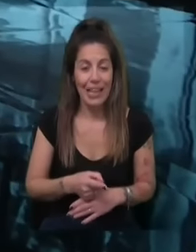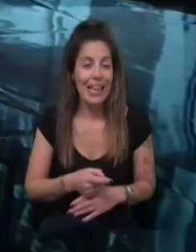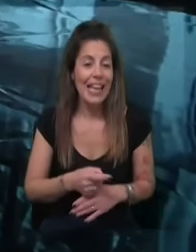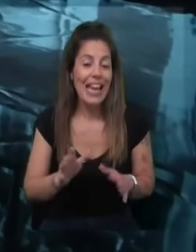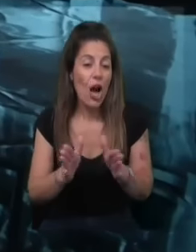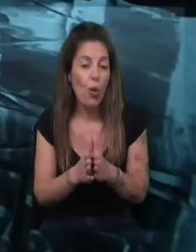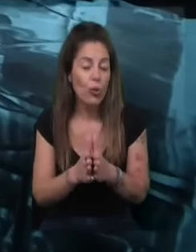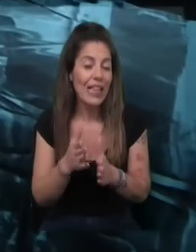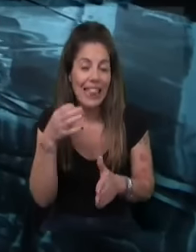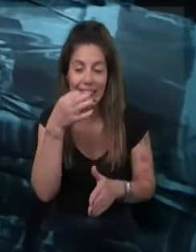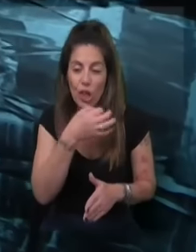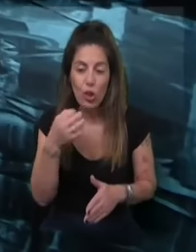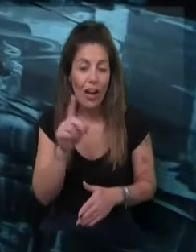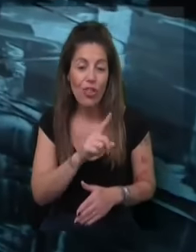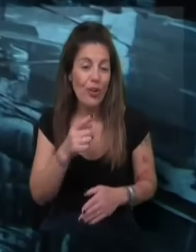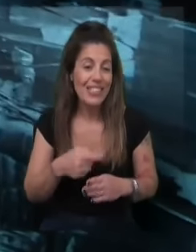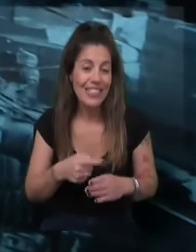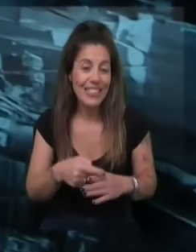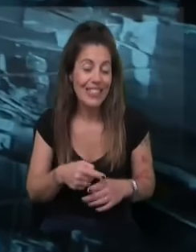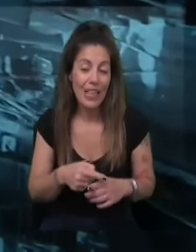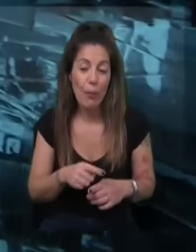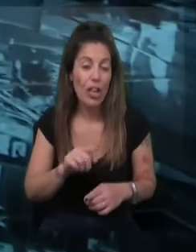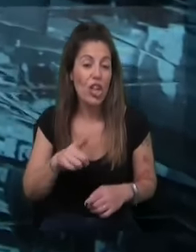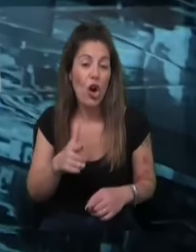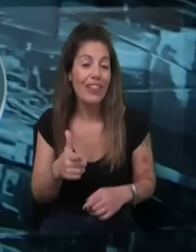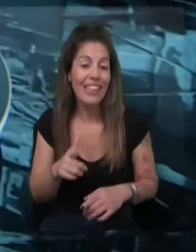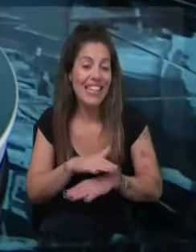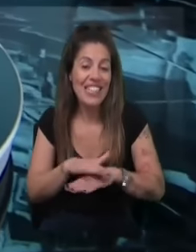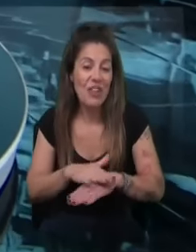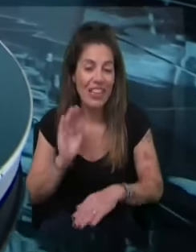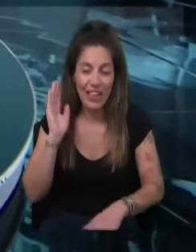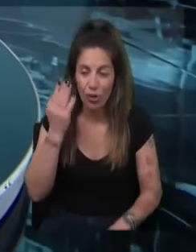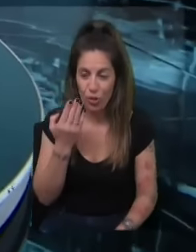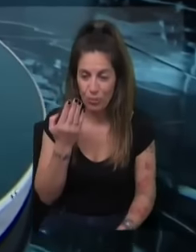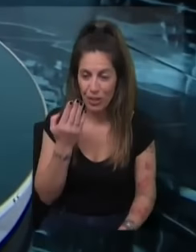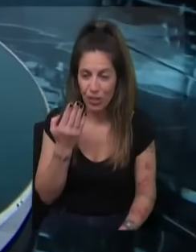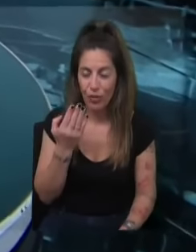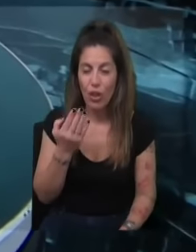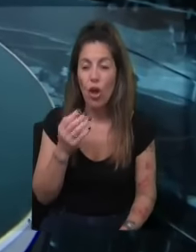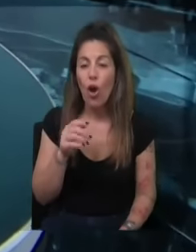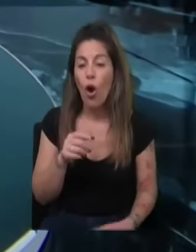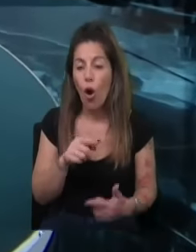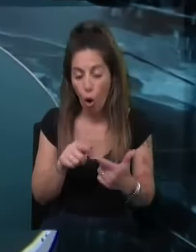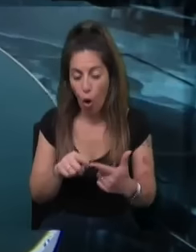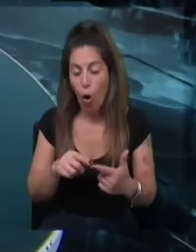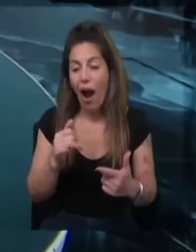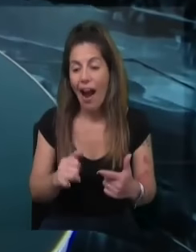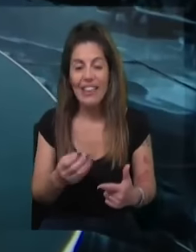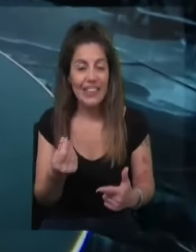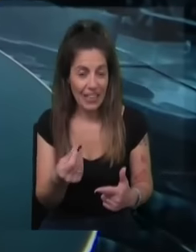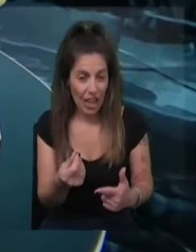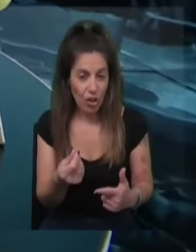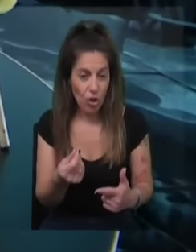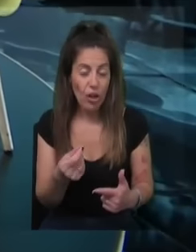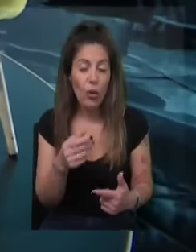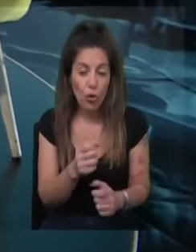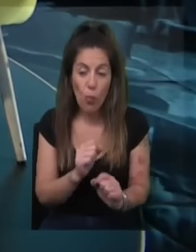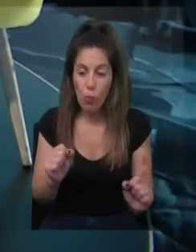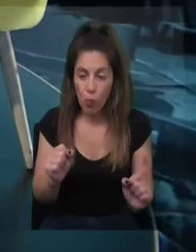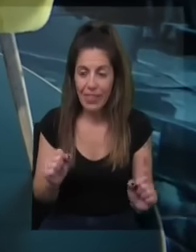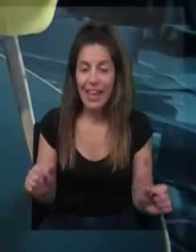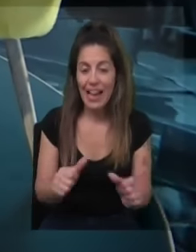junta de drogas porque es un organismo que no tiene ese nivel de reconocimiento o hay cursos abundantes con los cual uno condiciona